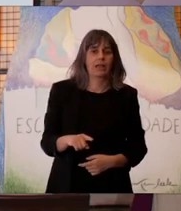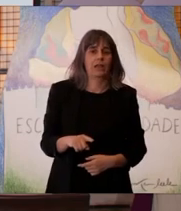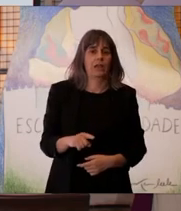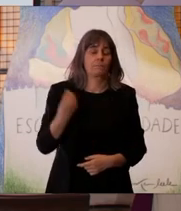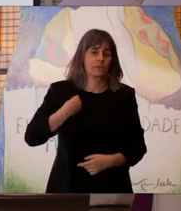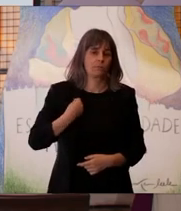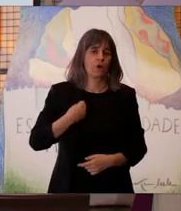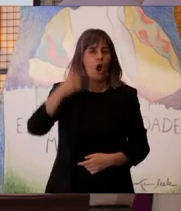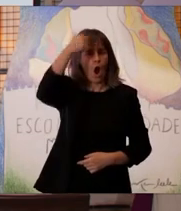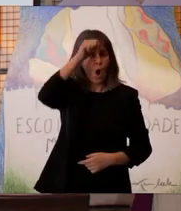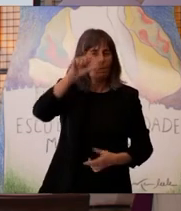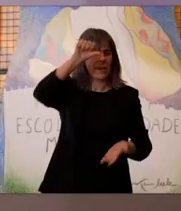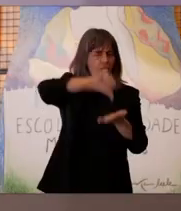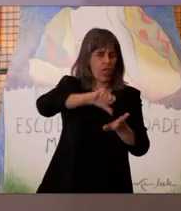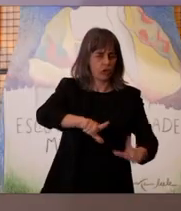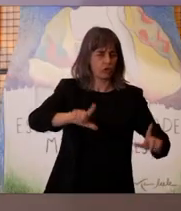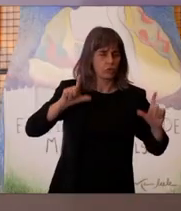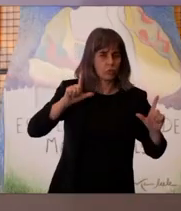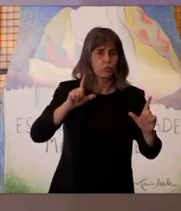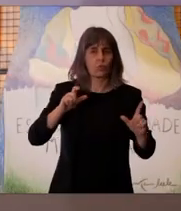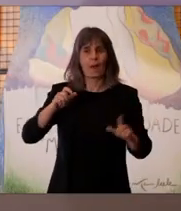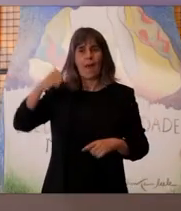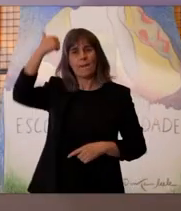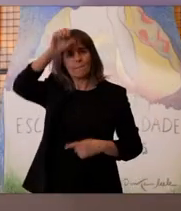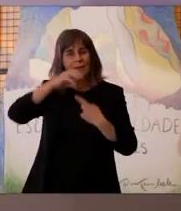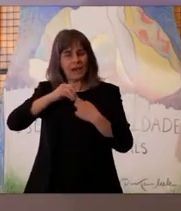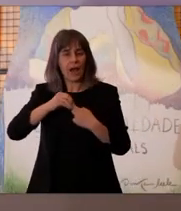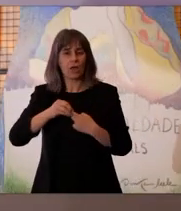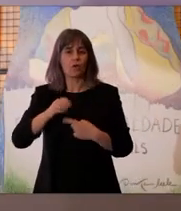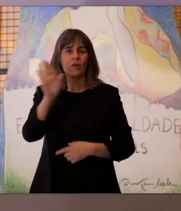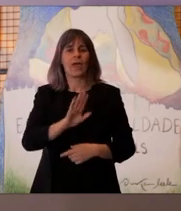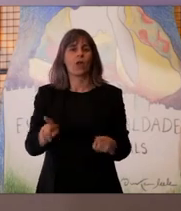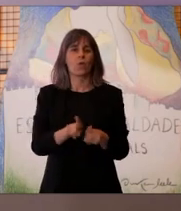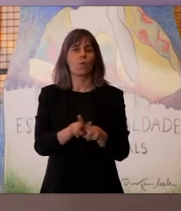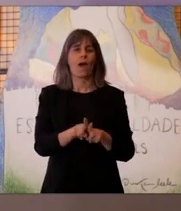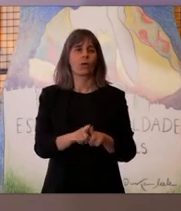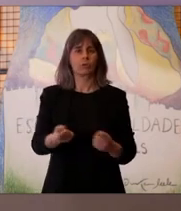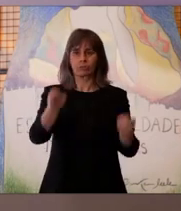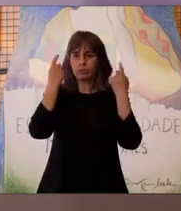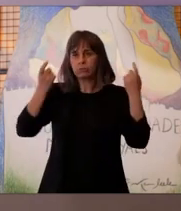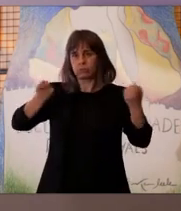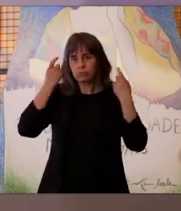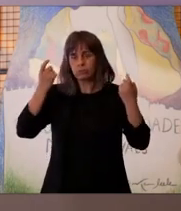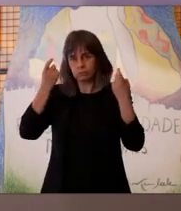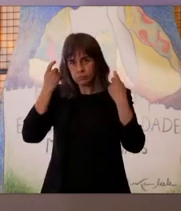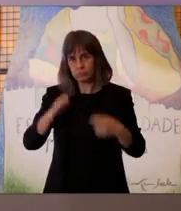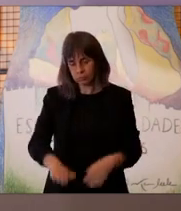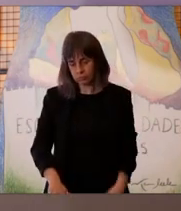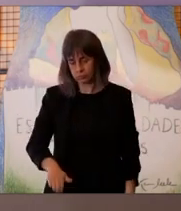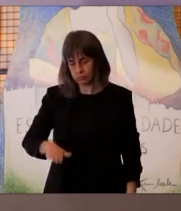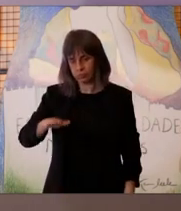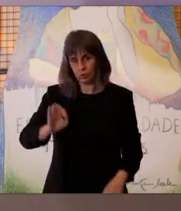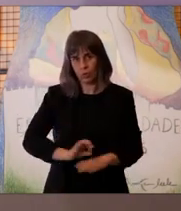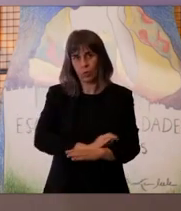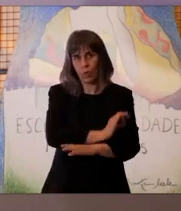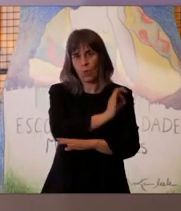androcentrismo el patriarcado pretende disciplinarnos todo el rato desde que nos levantamos hasta que nos